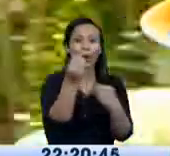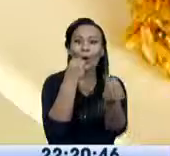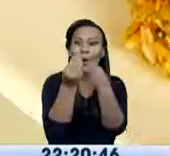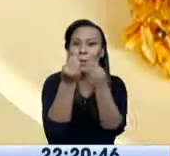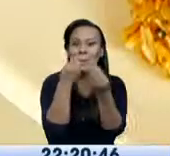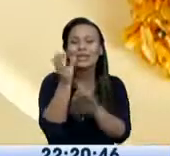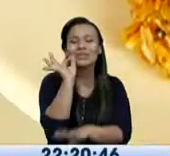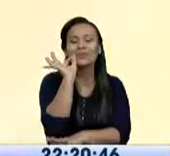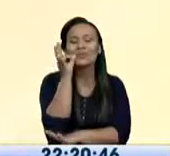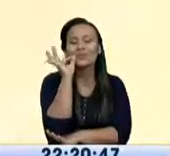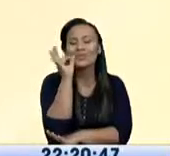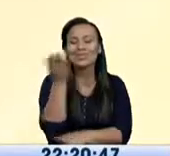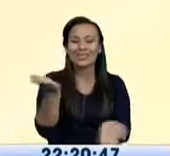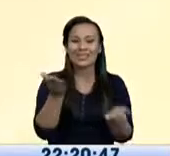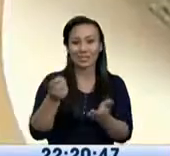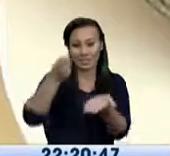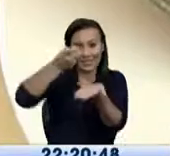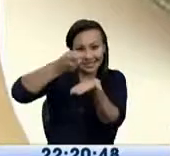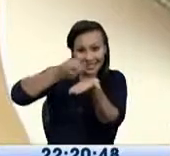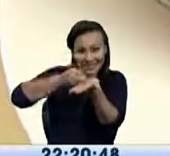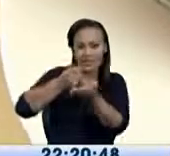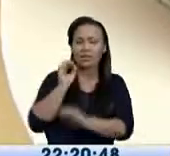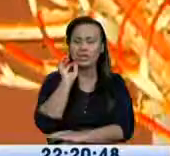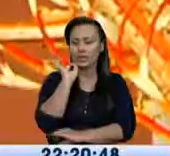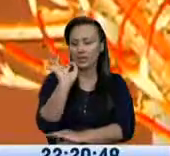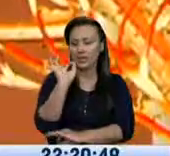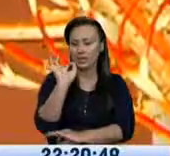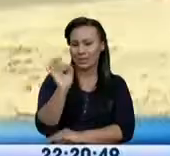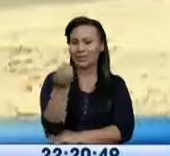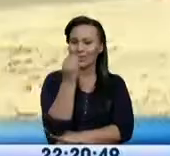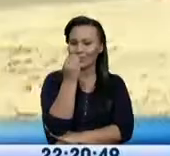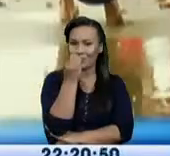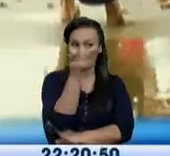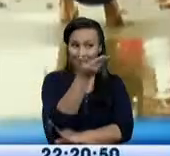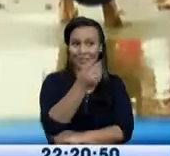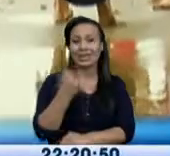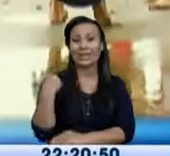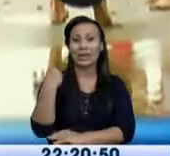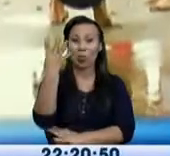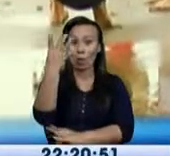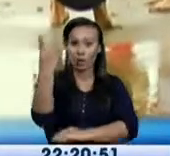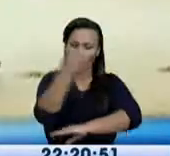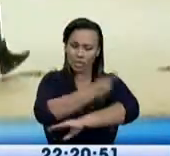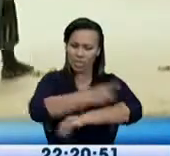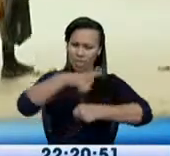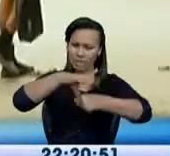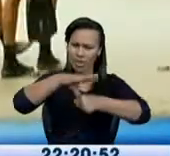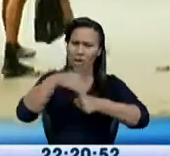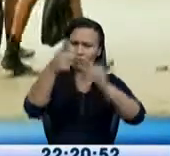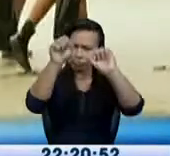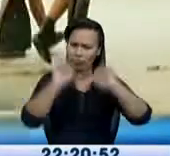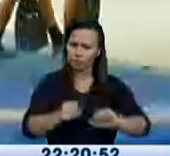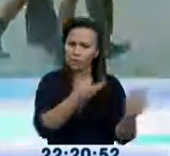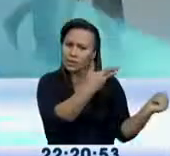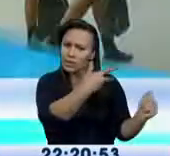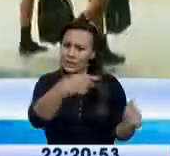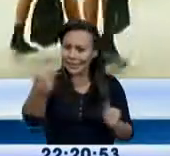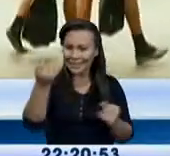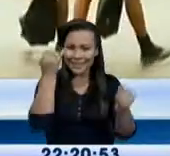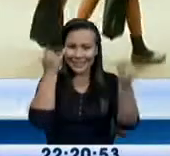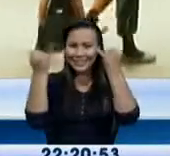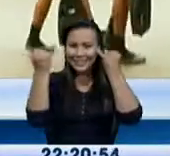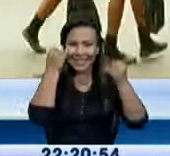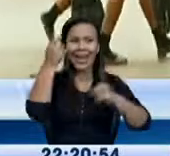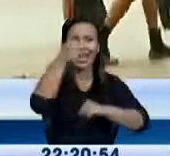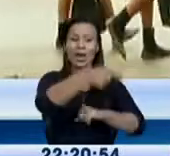gastronomía, donde los mariscos son sus principales ingredientes. Tenemos 4 días de feriado. Y uno de los puntos que estamos promocionando